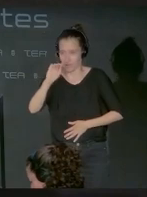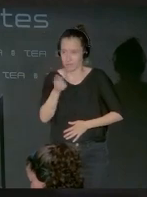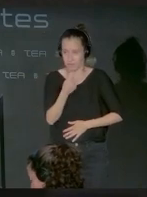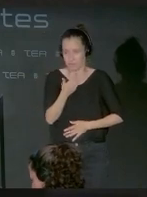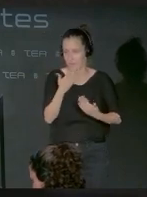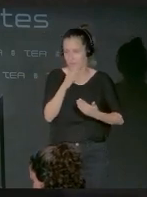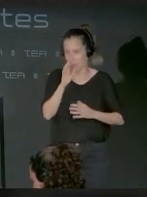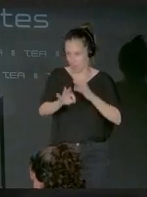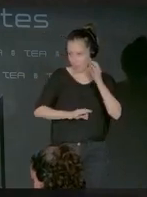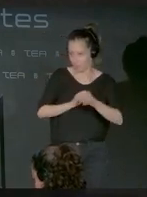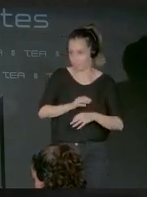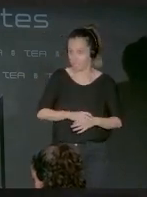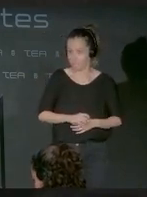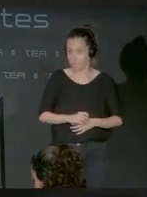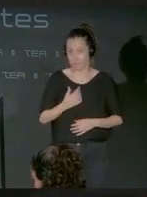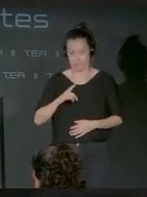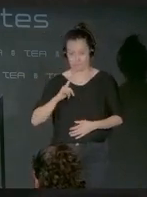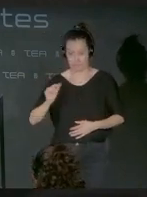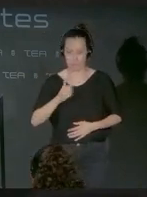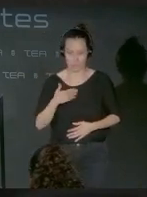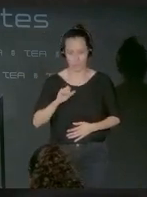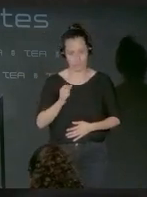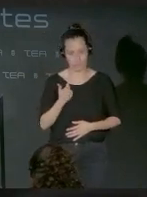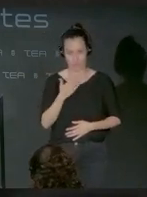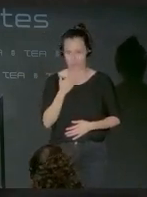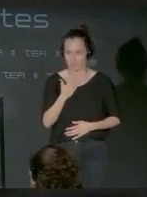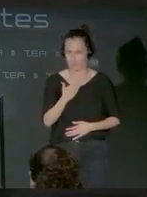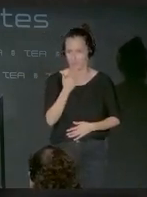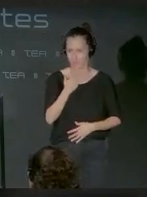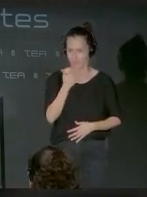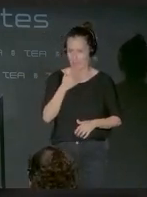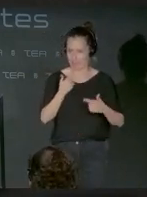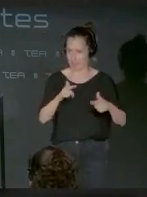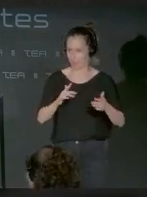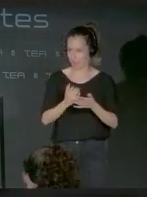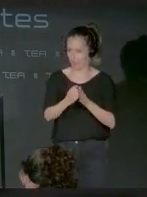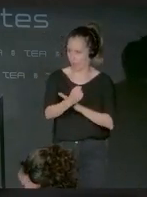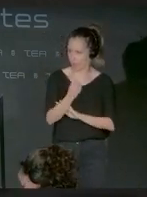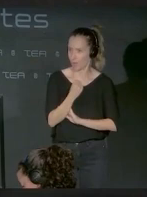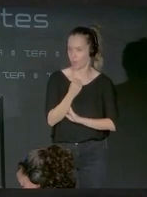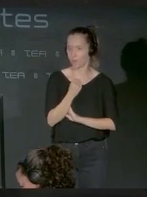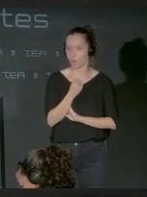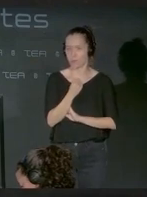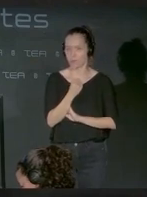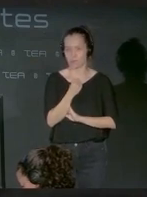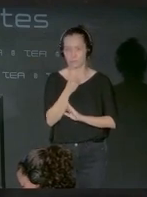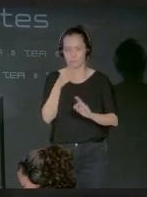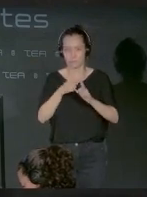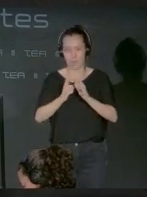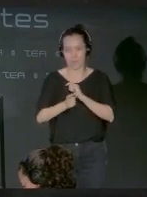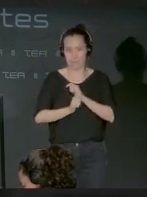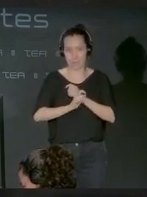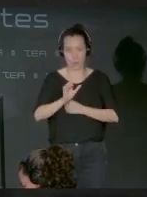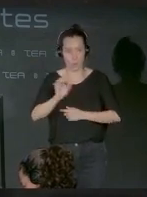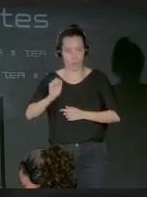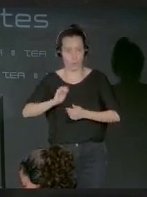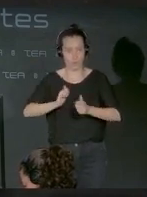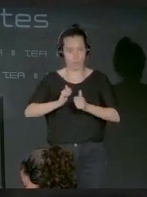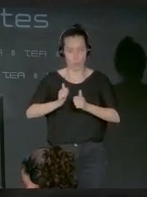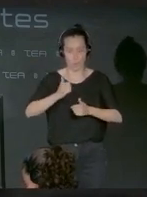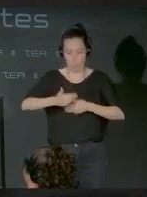la ayuda y predisposición que me consta ofrece el conjunto del sector para desarrollar la estrategia europea del videojuego